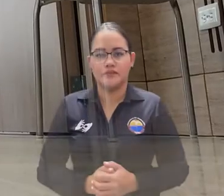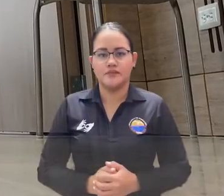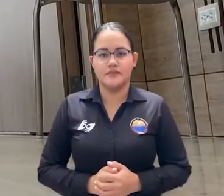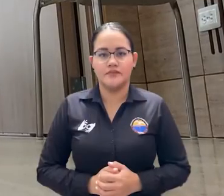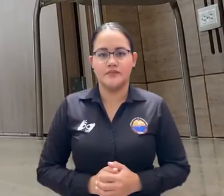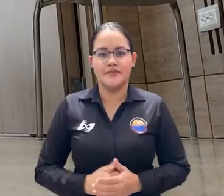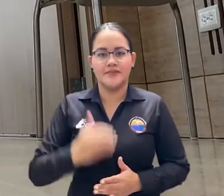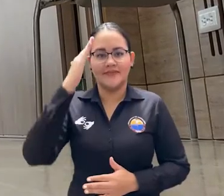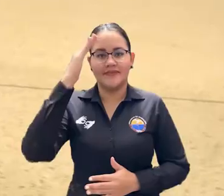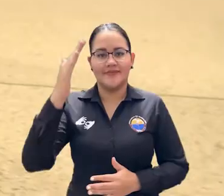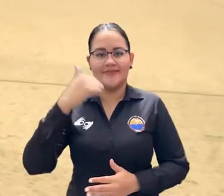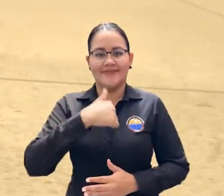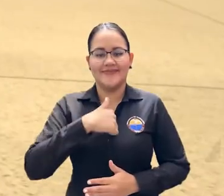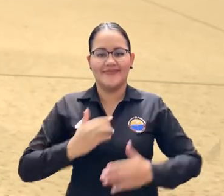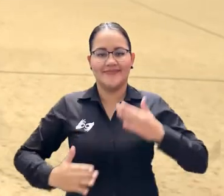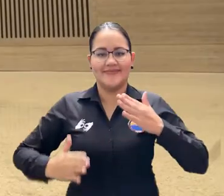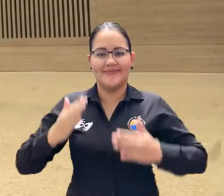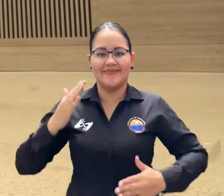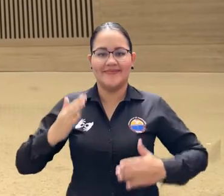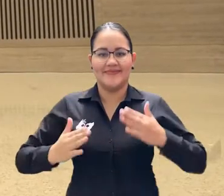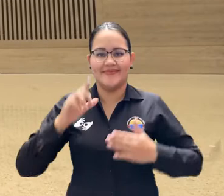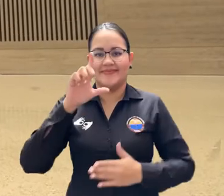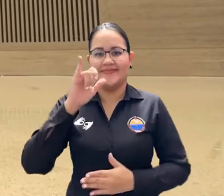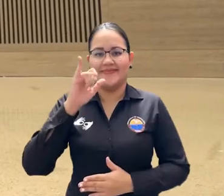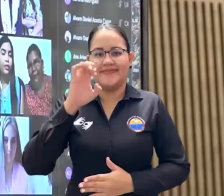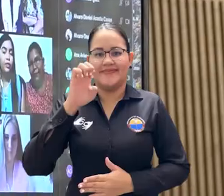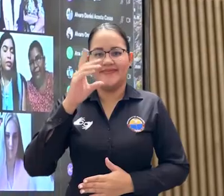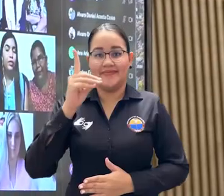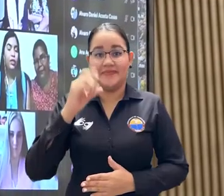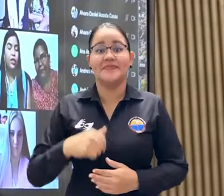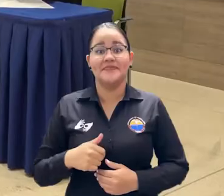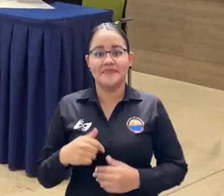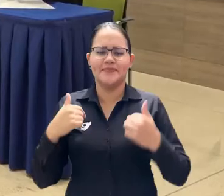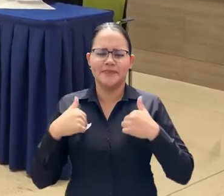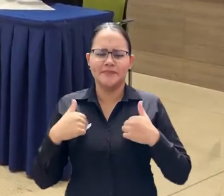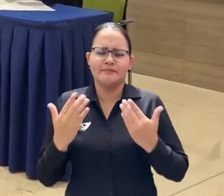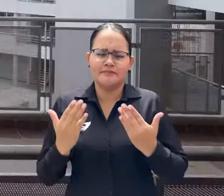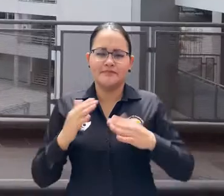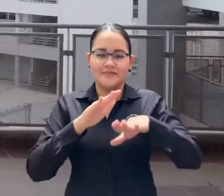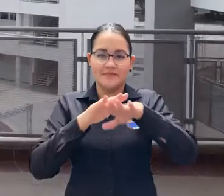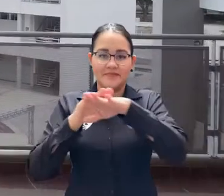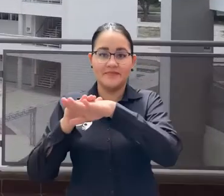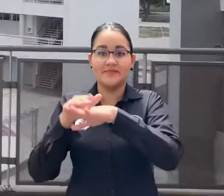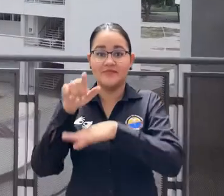Hola soy Liev, quiero invitarte a que conozcas las ceremonias de graduación de nuestra alma mater.